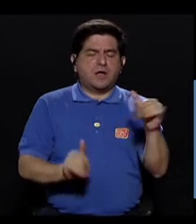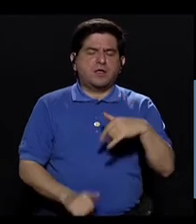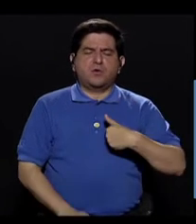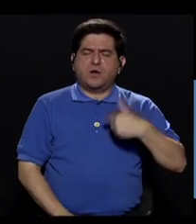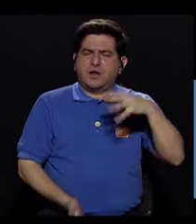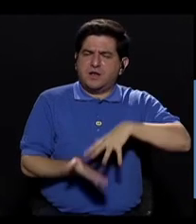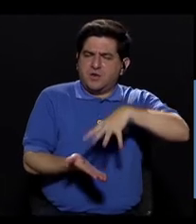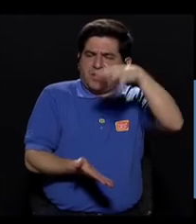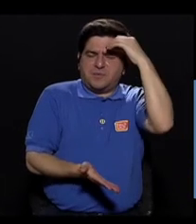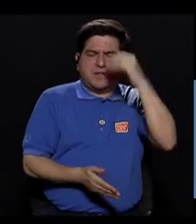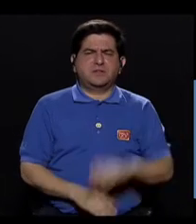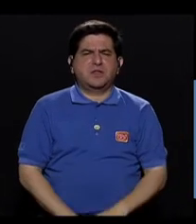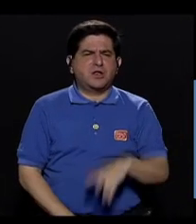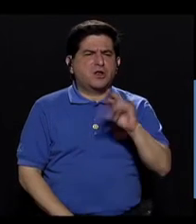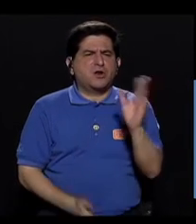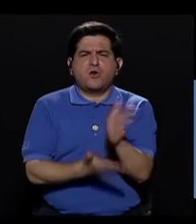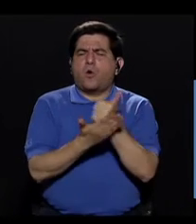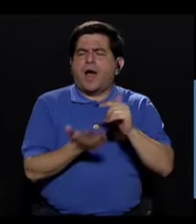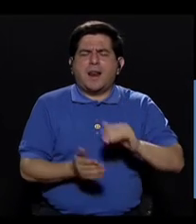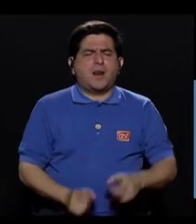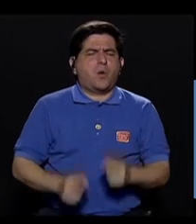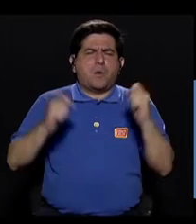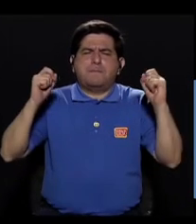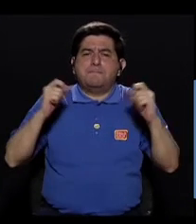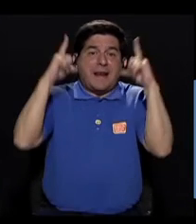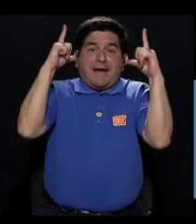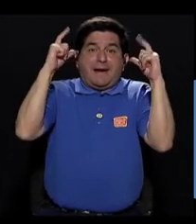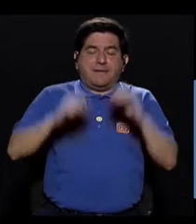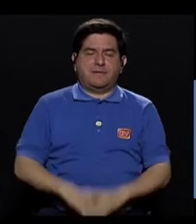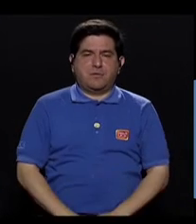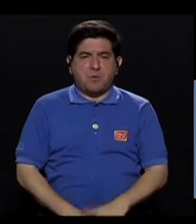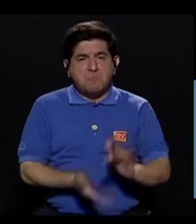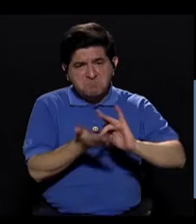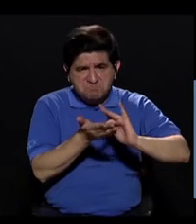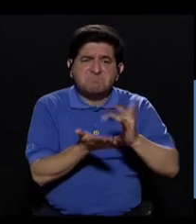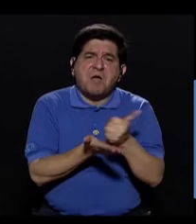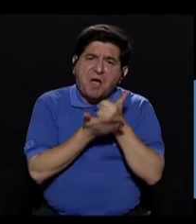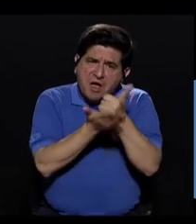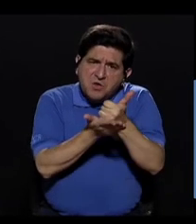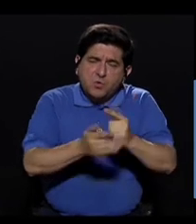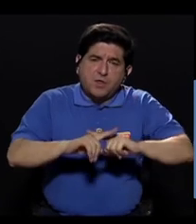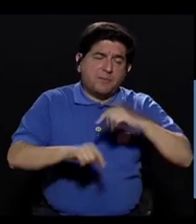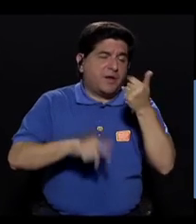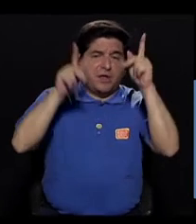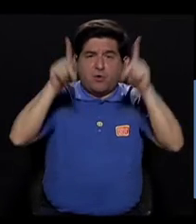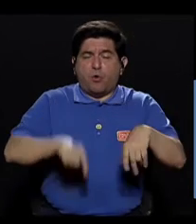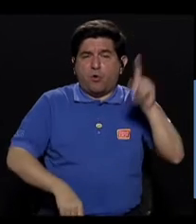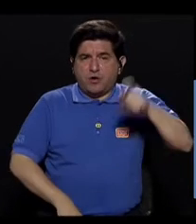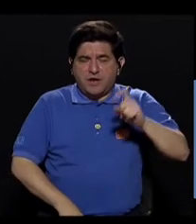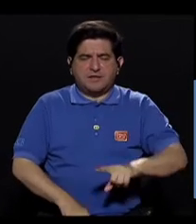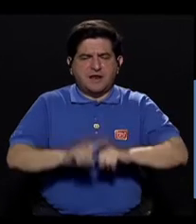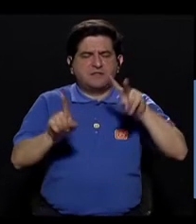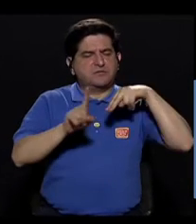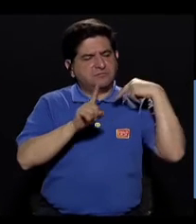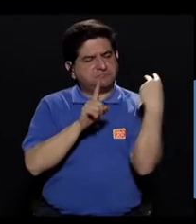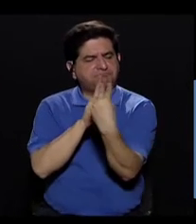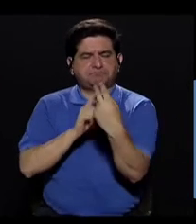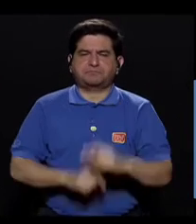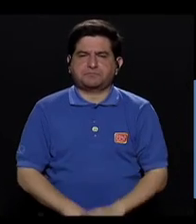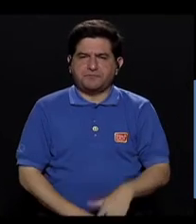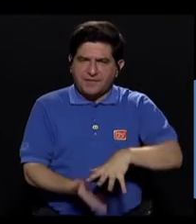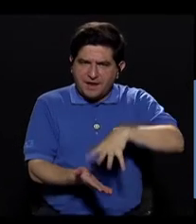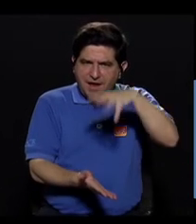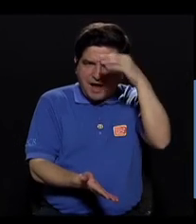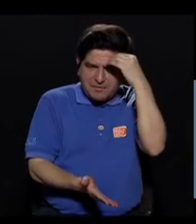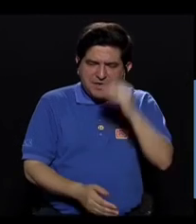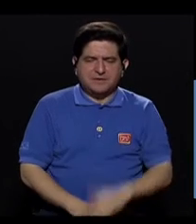algunos, mientras que otros necesiten de un enfoque diferente. Aprendí que ser emocionalmente auténtico con los que están cerca de ti es un poderoso elemento de